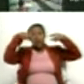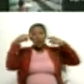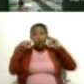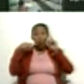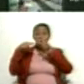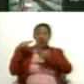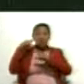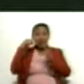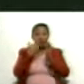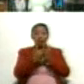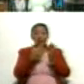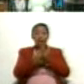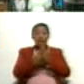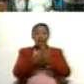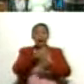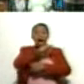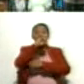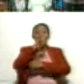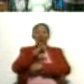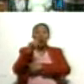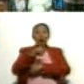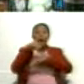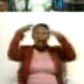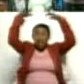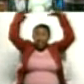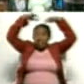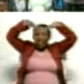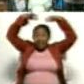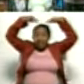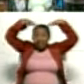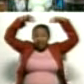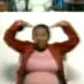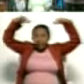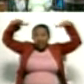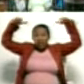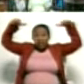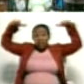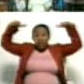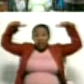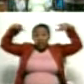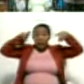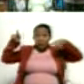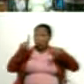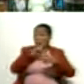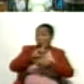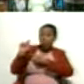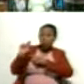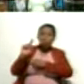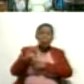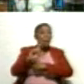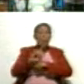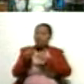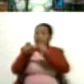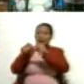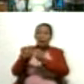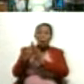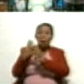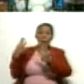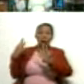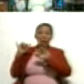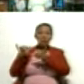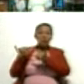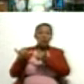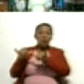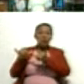una gente que le estaban cayendo, pero un palo de agua, y ni se movieron. Y no voy a hablar del sol que hacía en Maturín